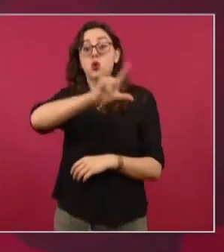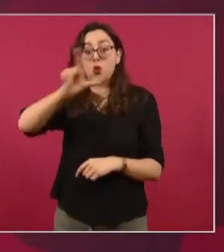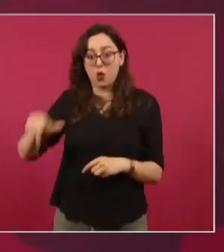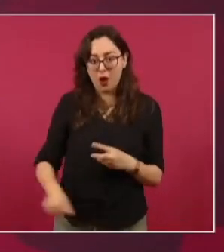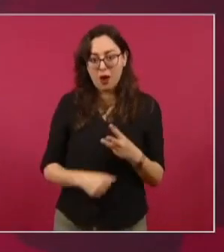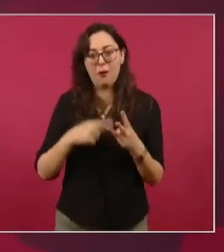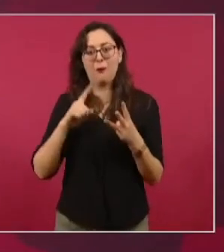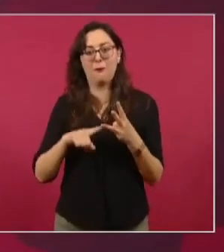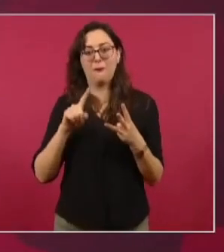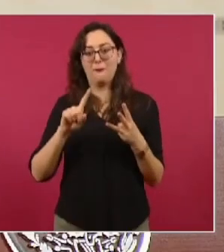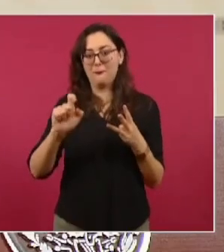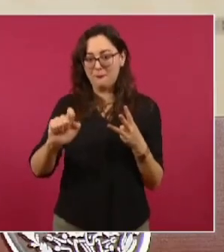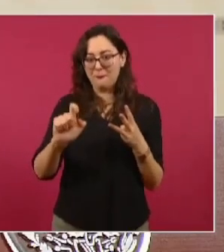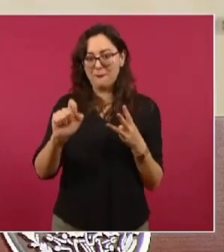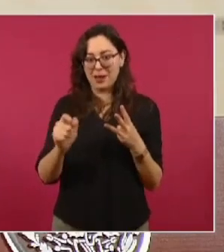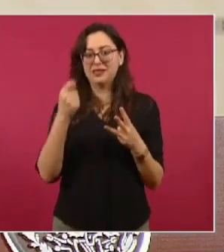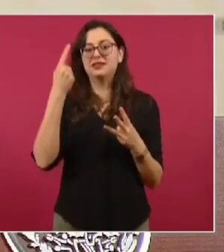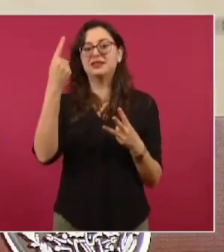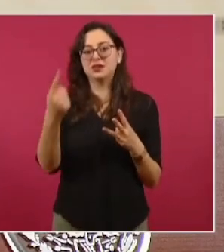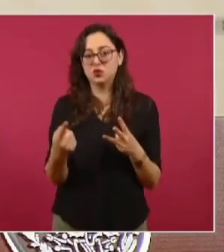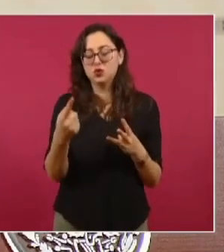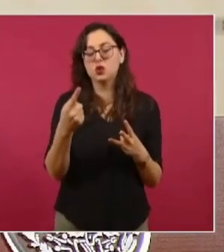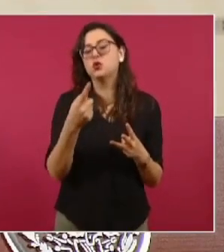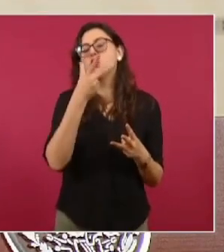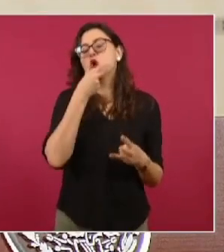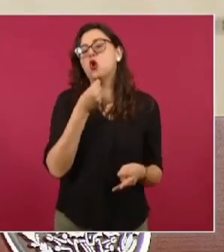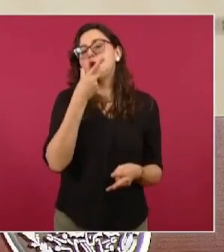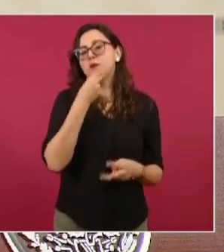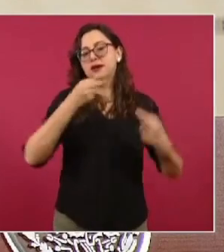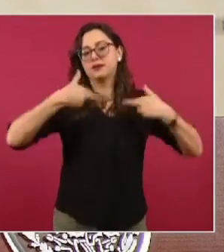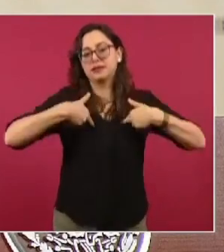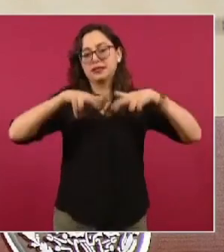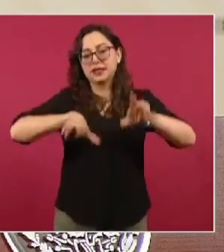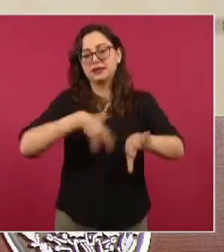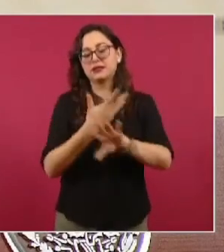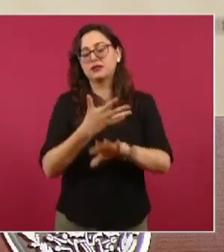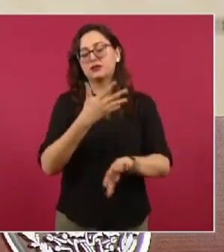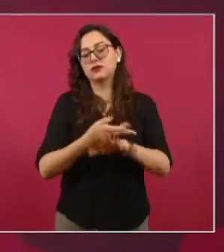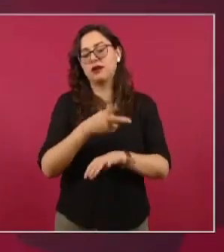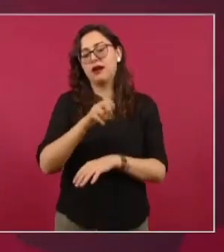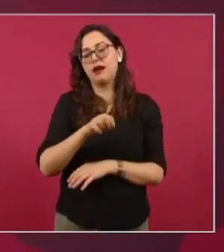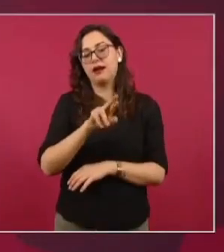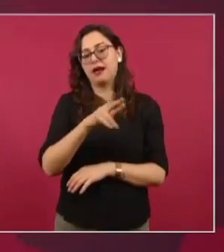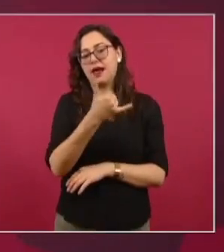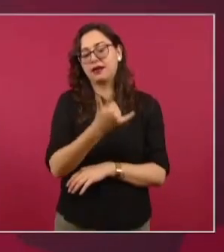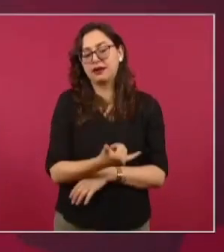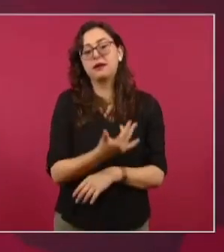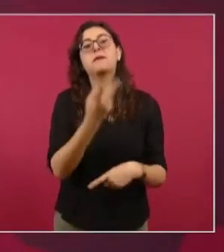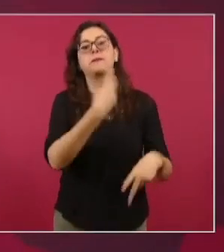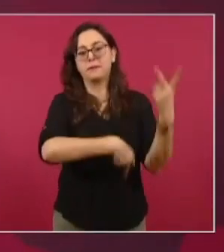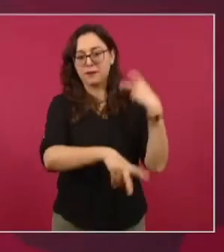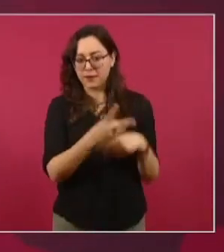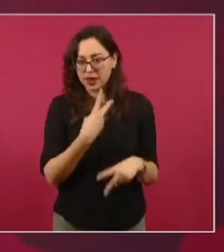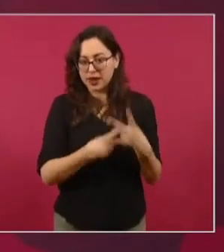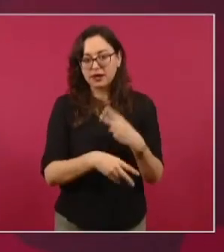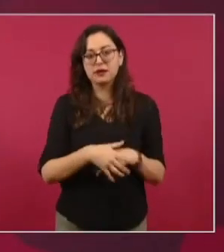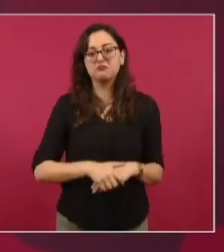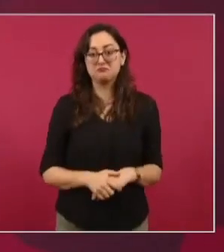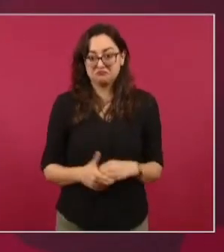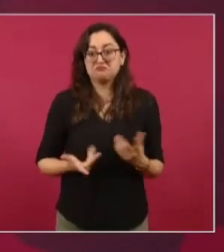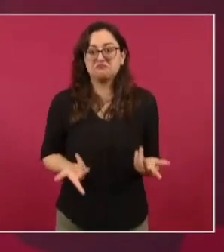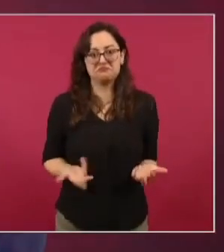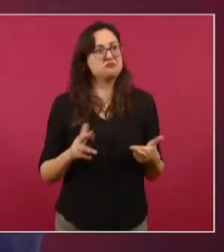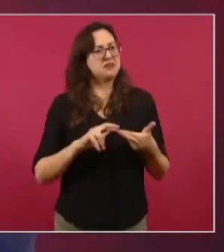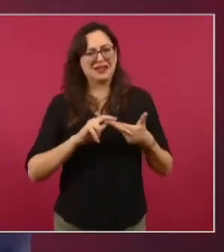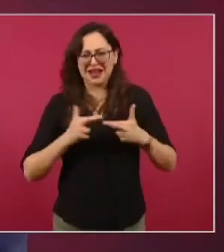el señor Kerry y es buena la relación en general pero de